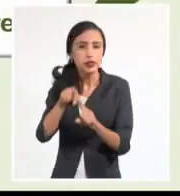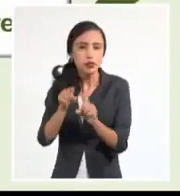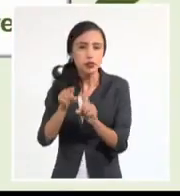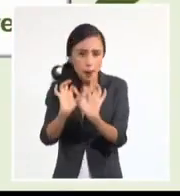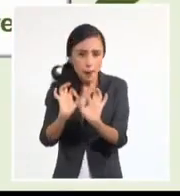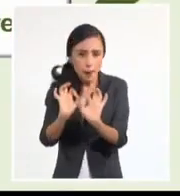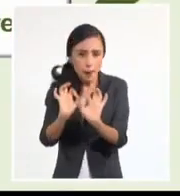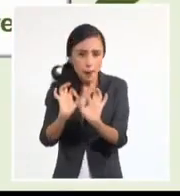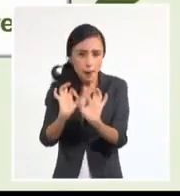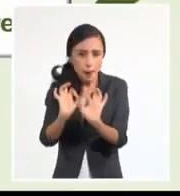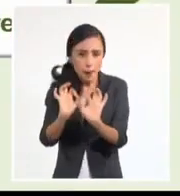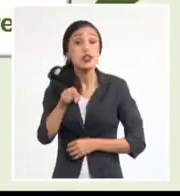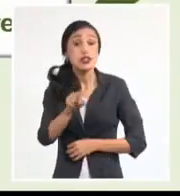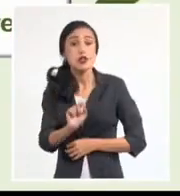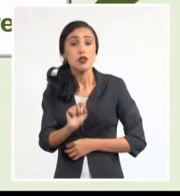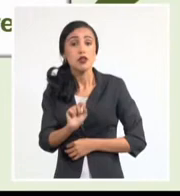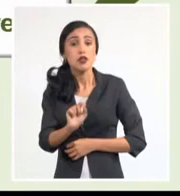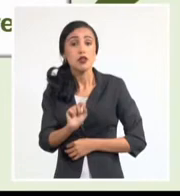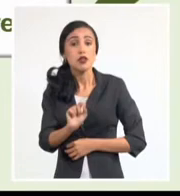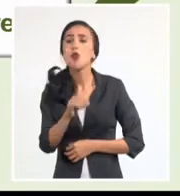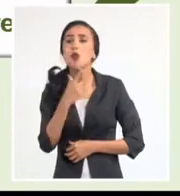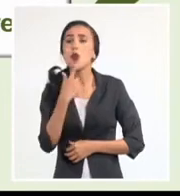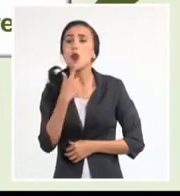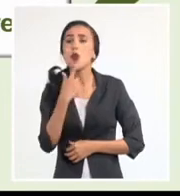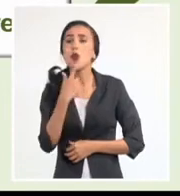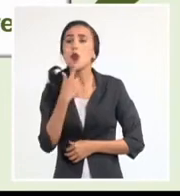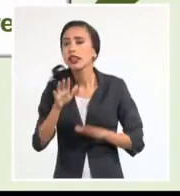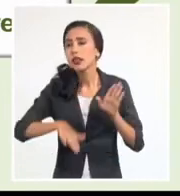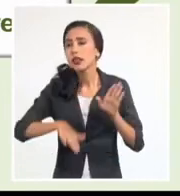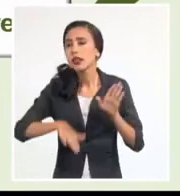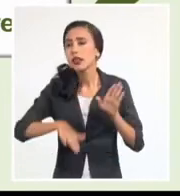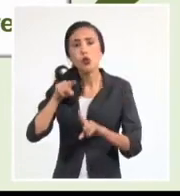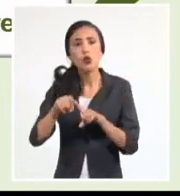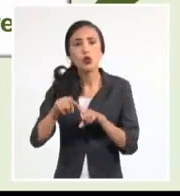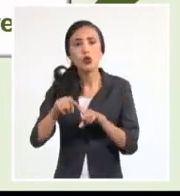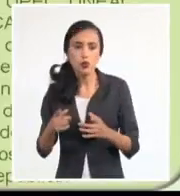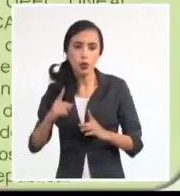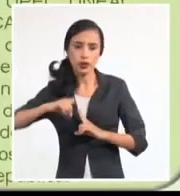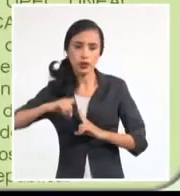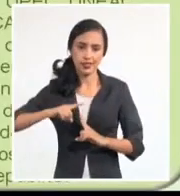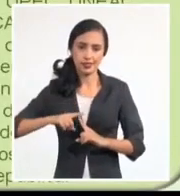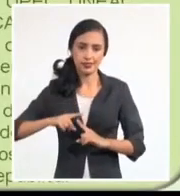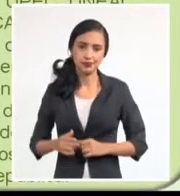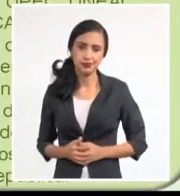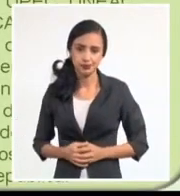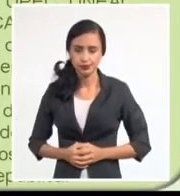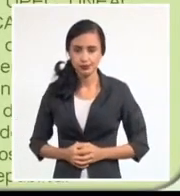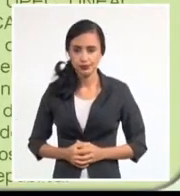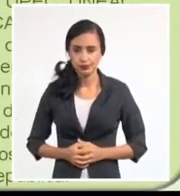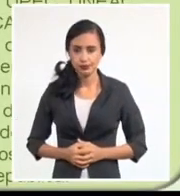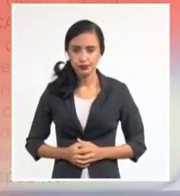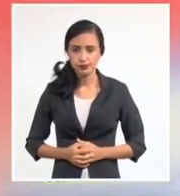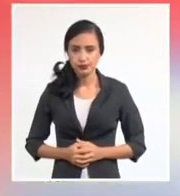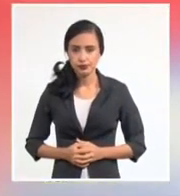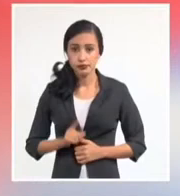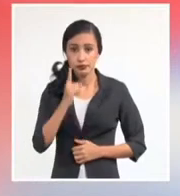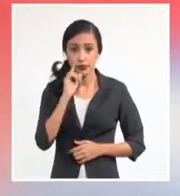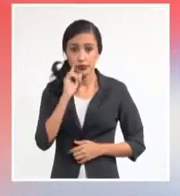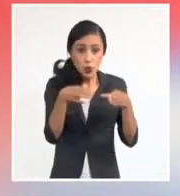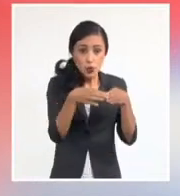y que tendrán salidas en correspondencia con los objetivos y tareas. A estos subgrupos se irán